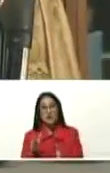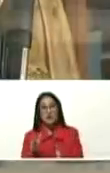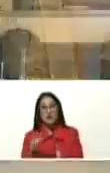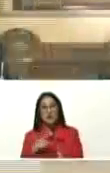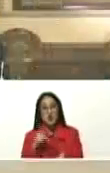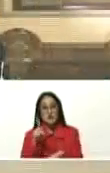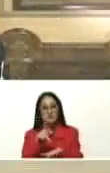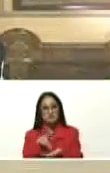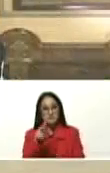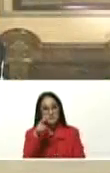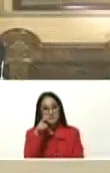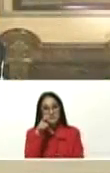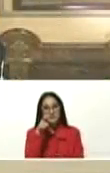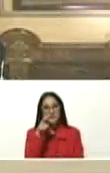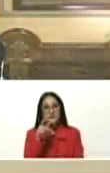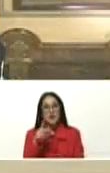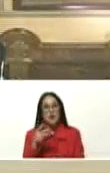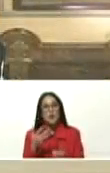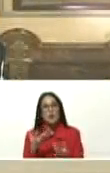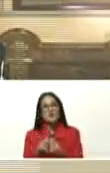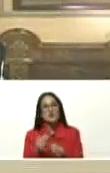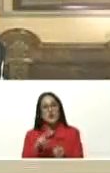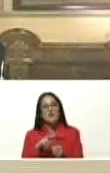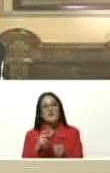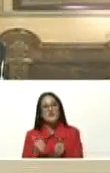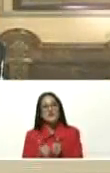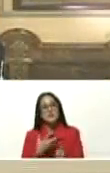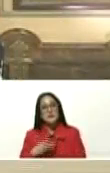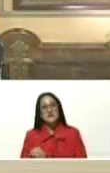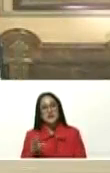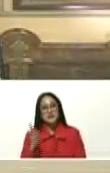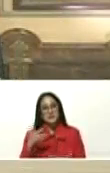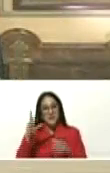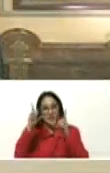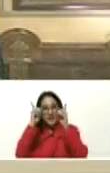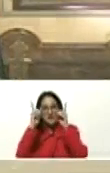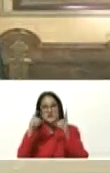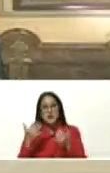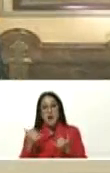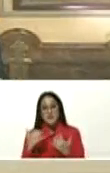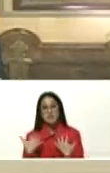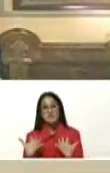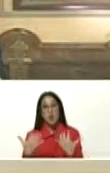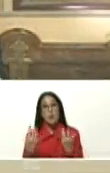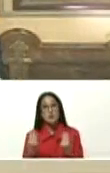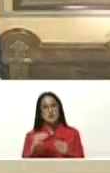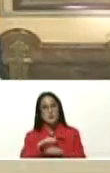presidí con la vicepresidenta, donde estaban muchos ministros.